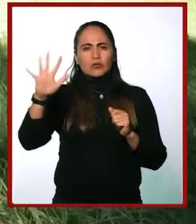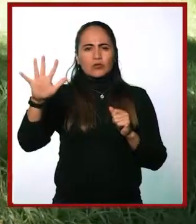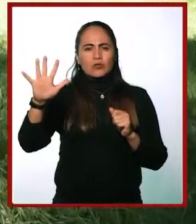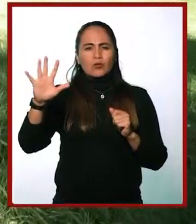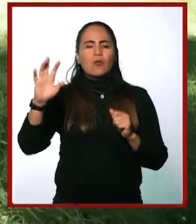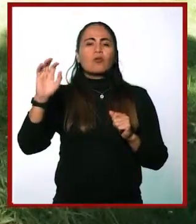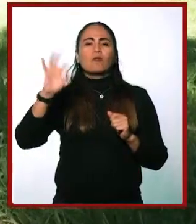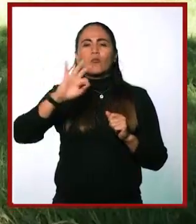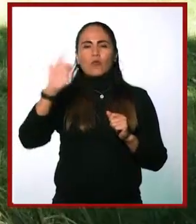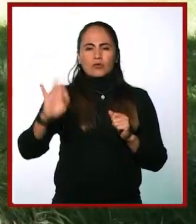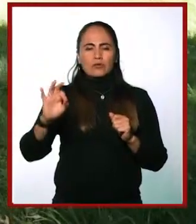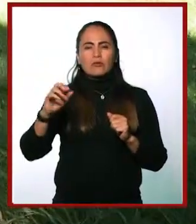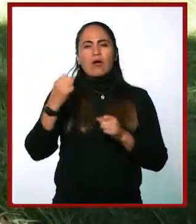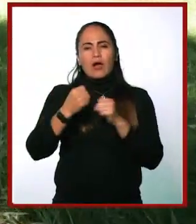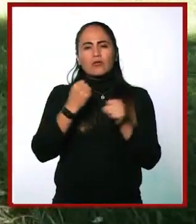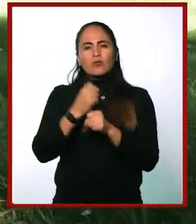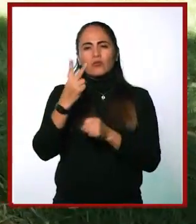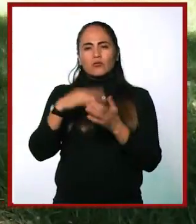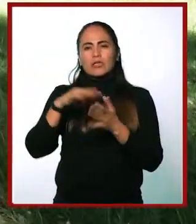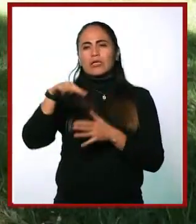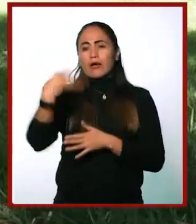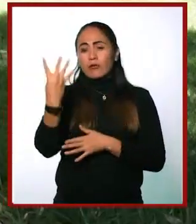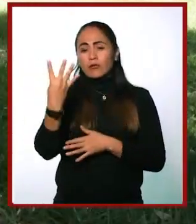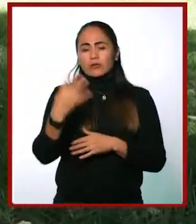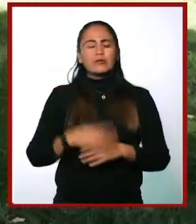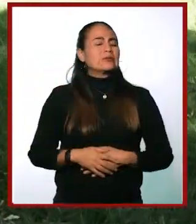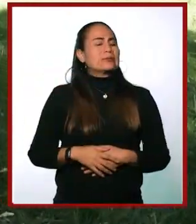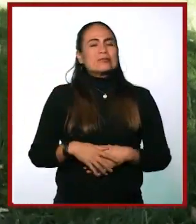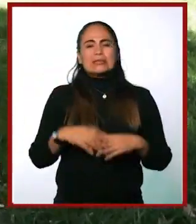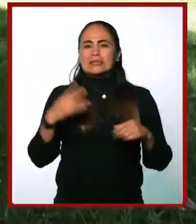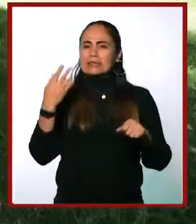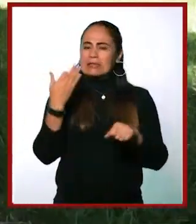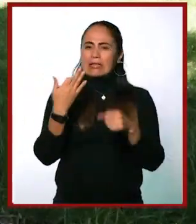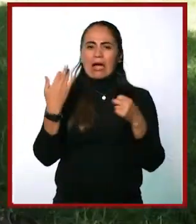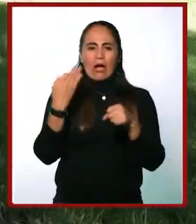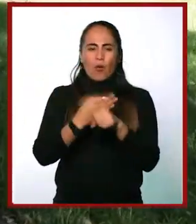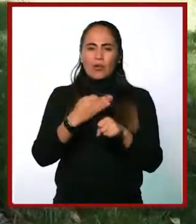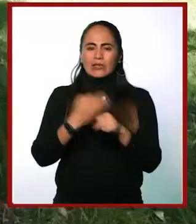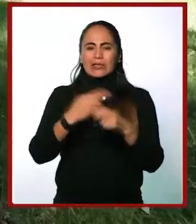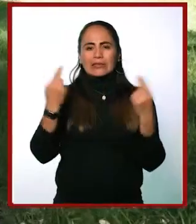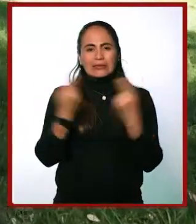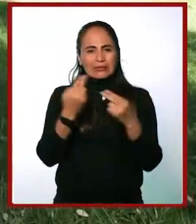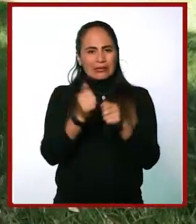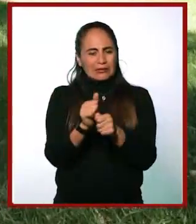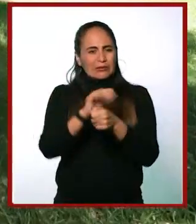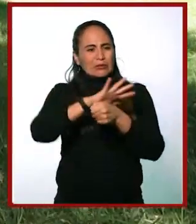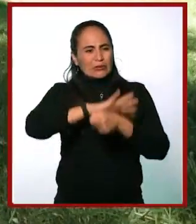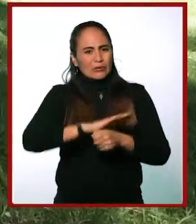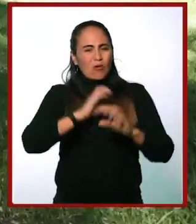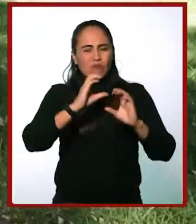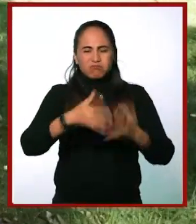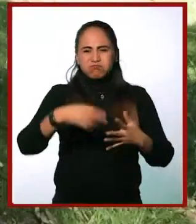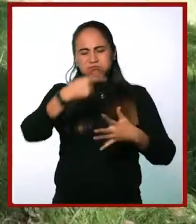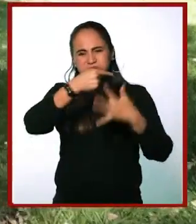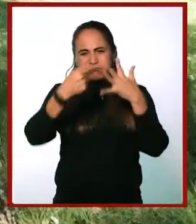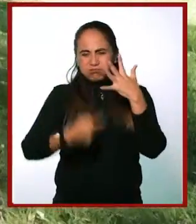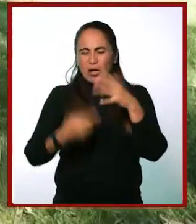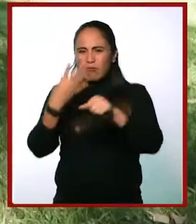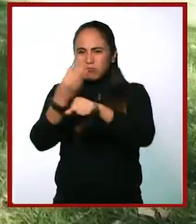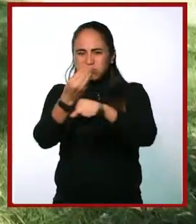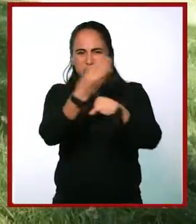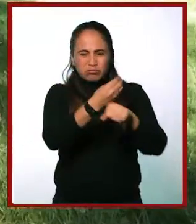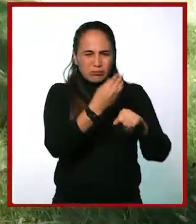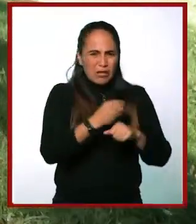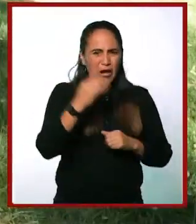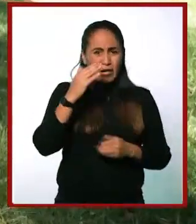66.5% en el 2014. No solamente es urgente atender los efectos de la pandemia, es prioritario atender y disminuir la brecha de las